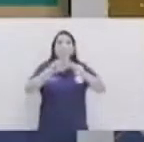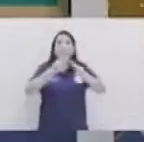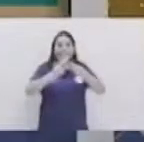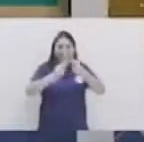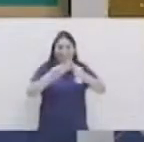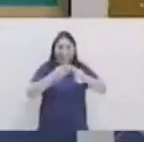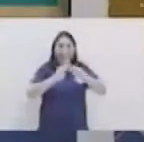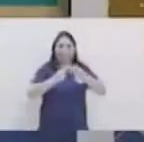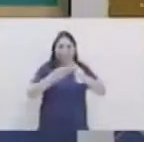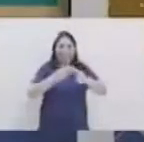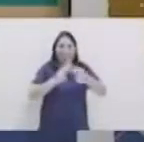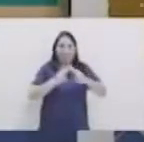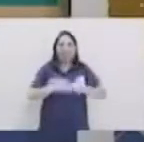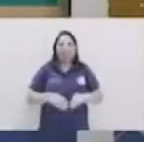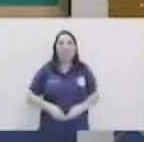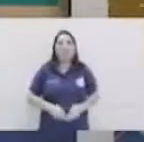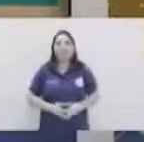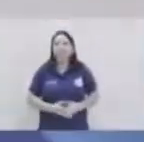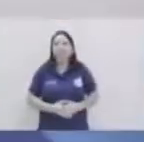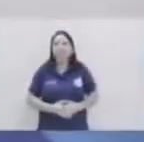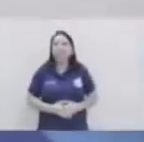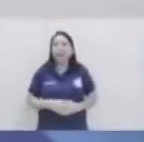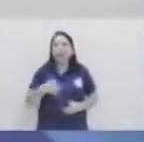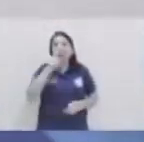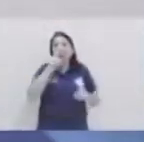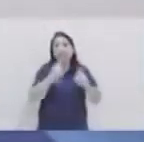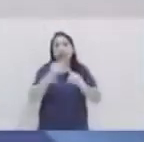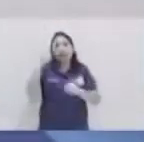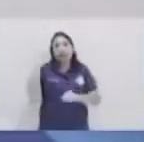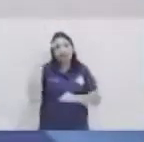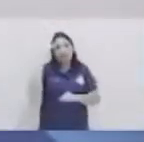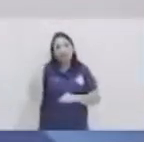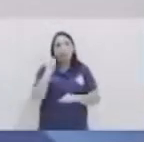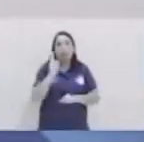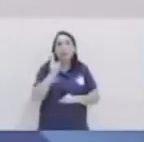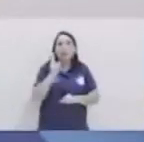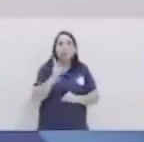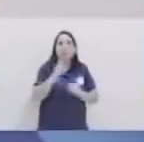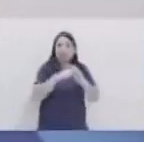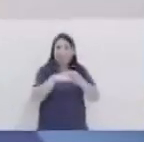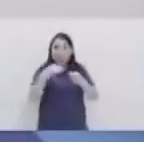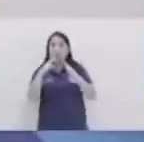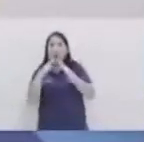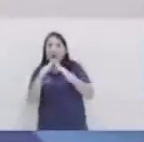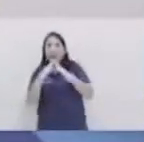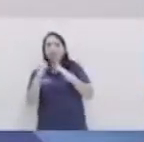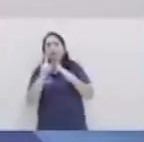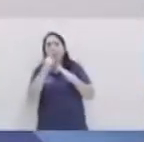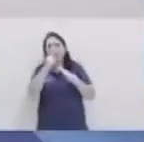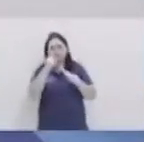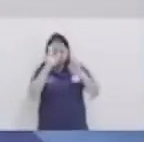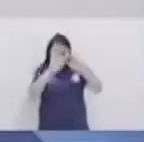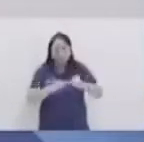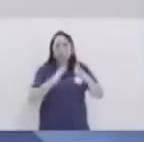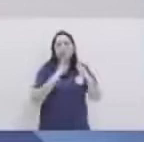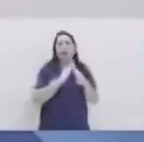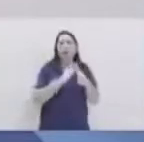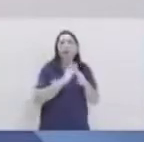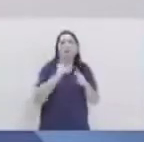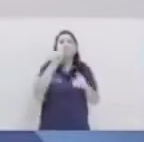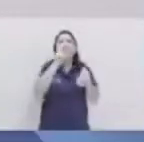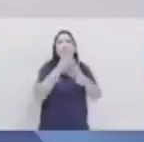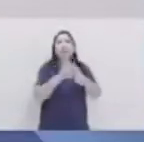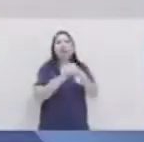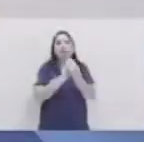de nuestra vida diaria. También les recomendamos de que no hay que salir, pues no lo hagan, lavémonos las manos,